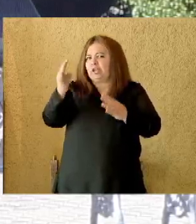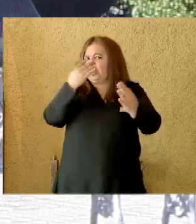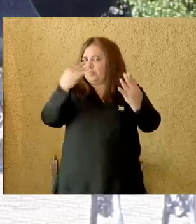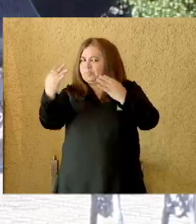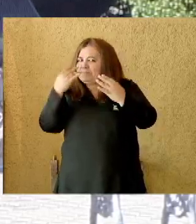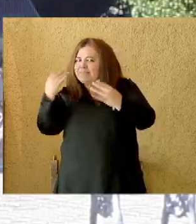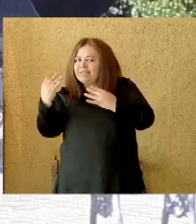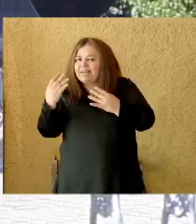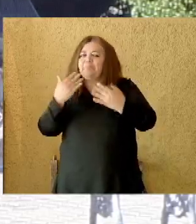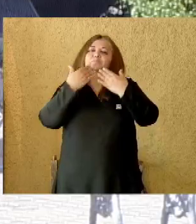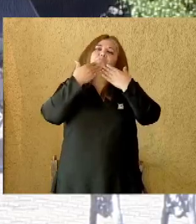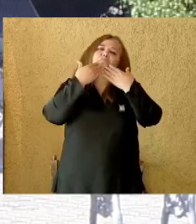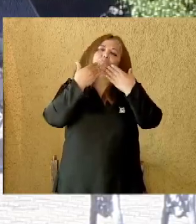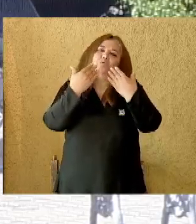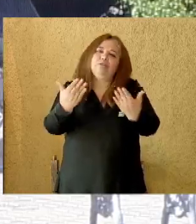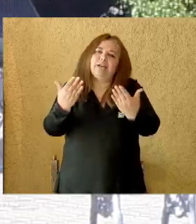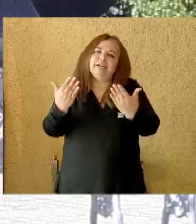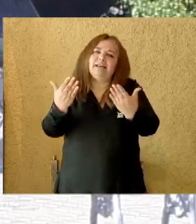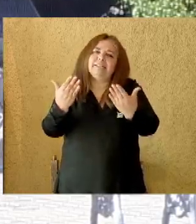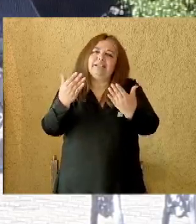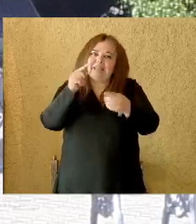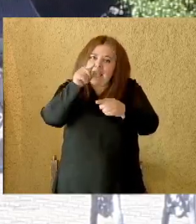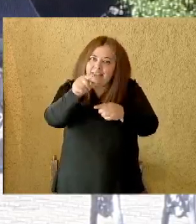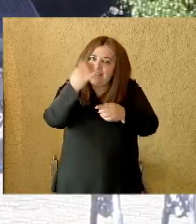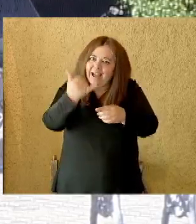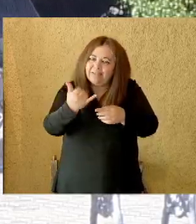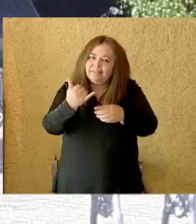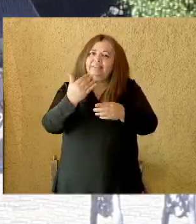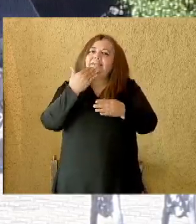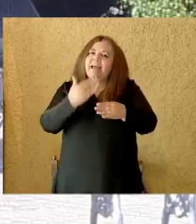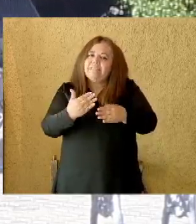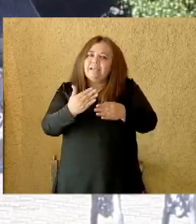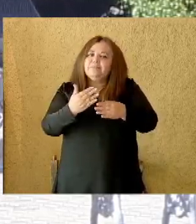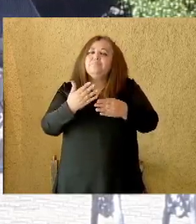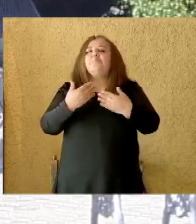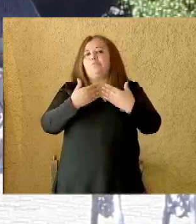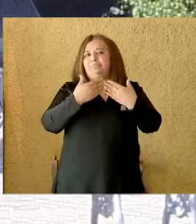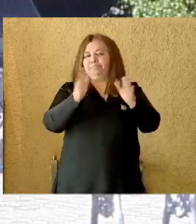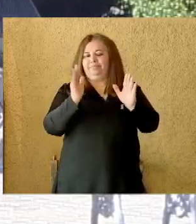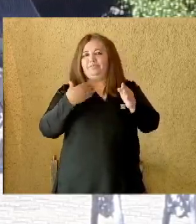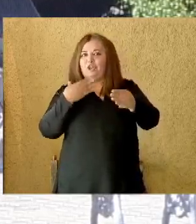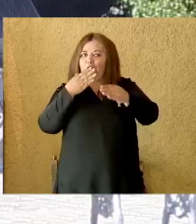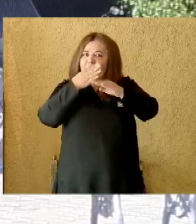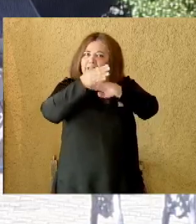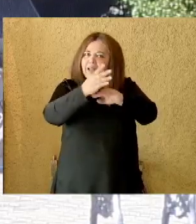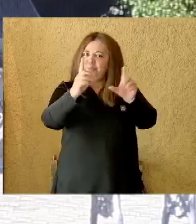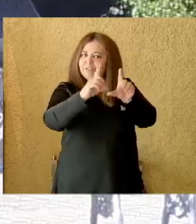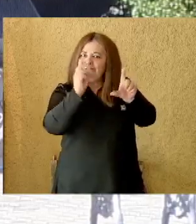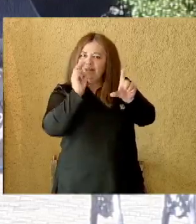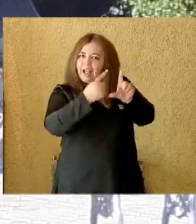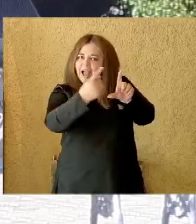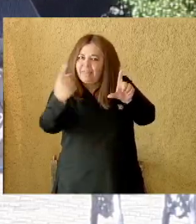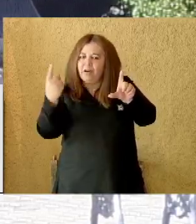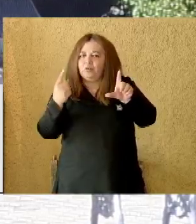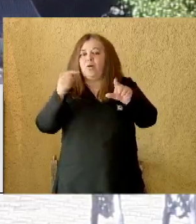verdad agradecerles por estar allí, por decir presentes, por dejarnos entrar en sus casas en este día patrio. Estamos, como decíamos, en el Museo Agrario